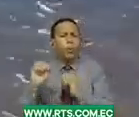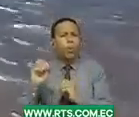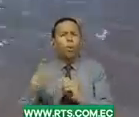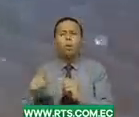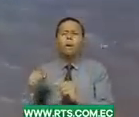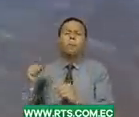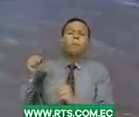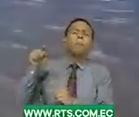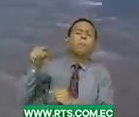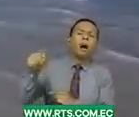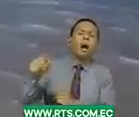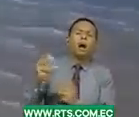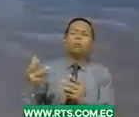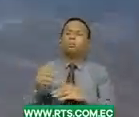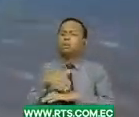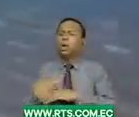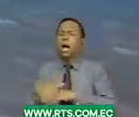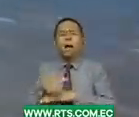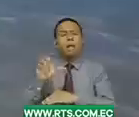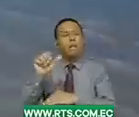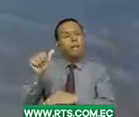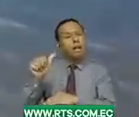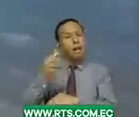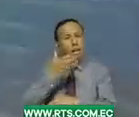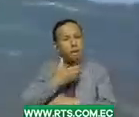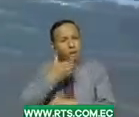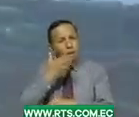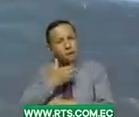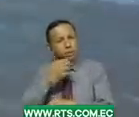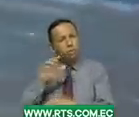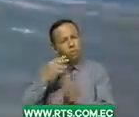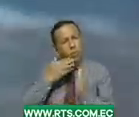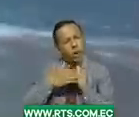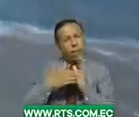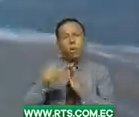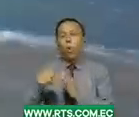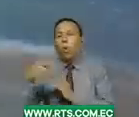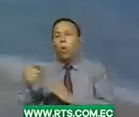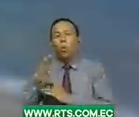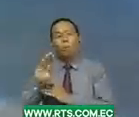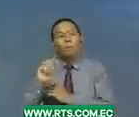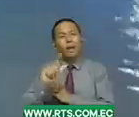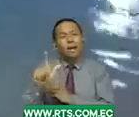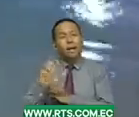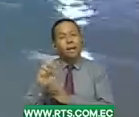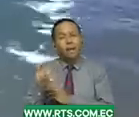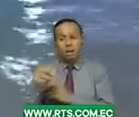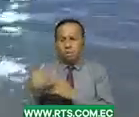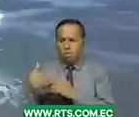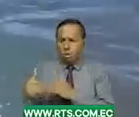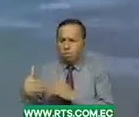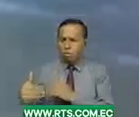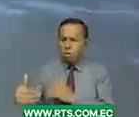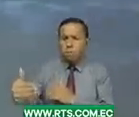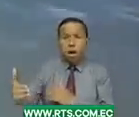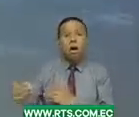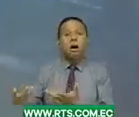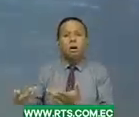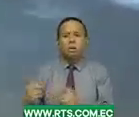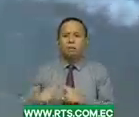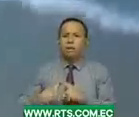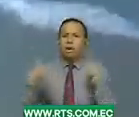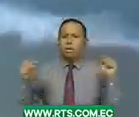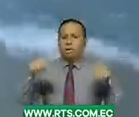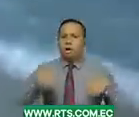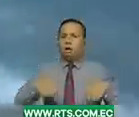calle 10 de agosto, por ejemplo, Clemente Bayén, pues resulta que no están así, hablando netamente y